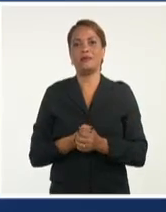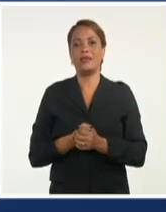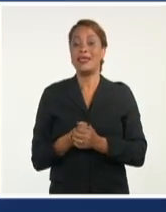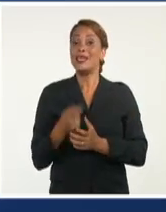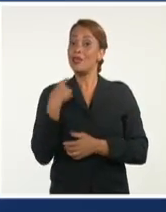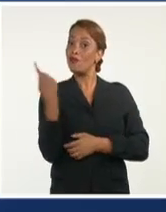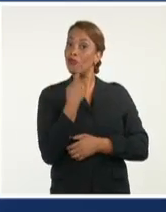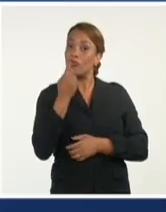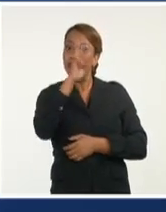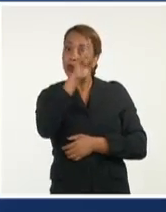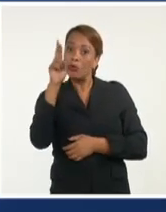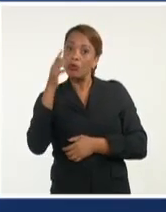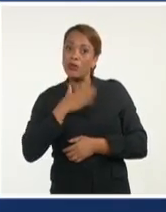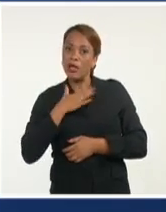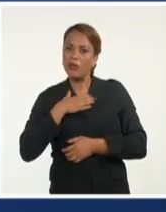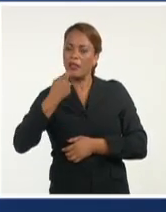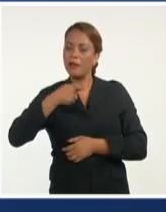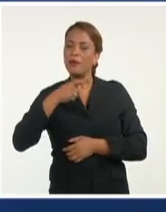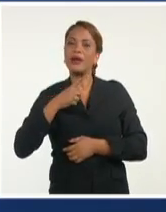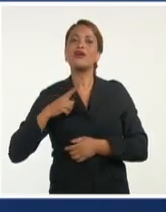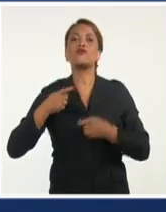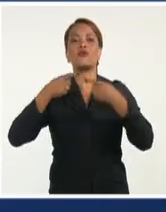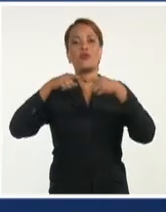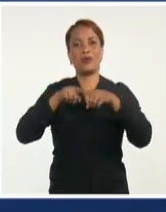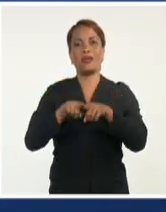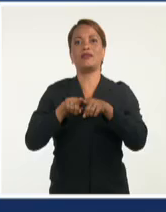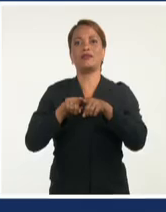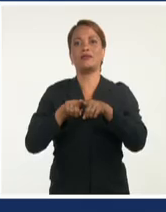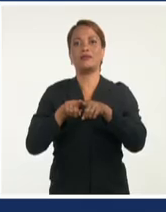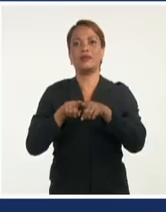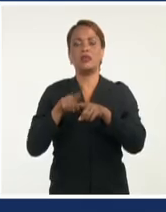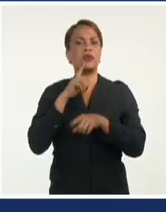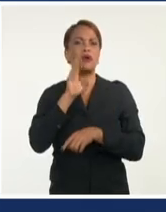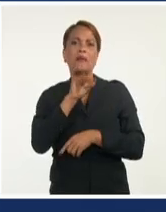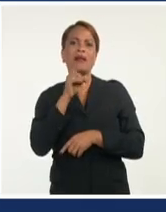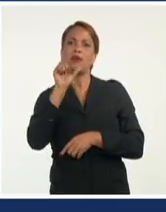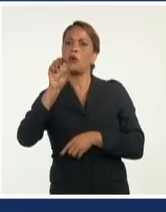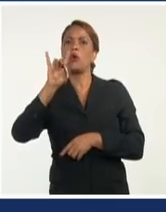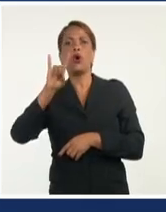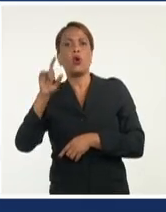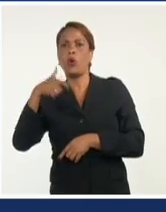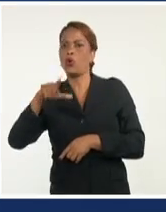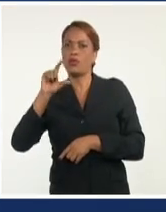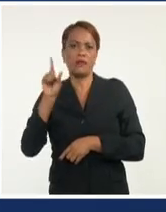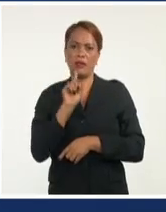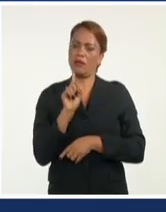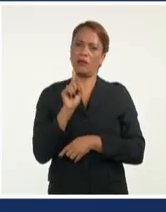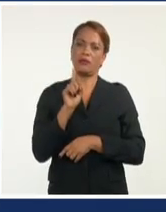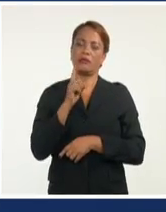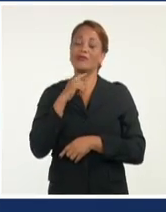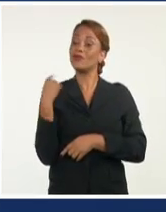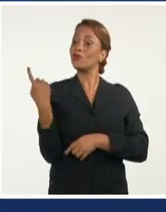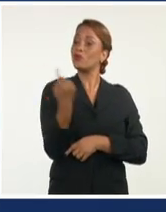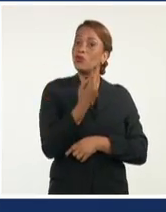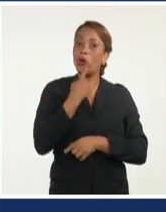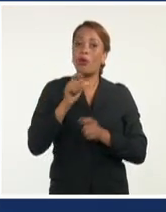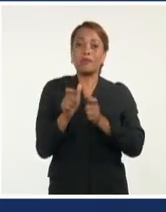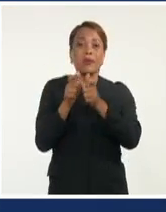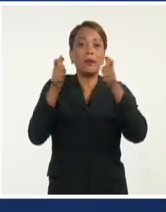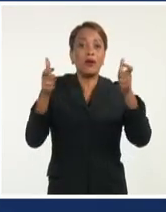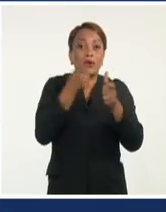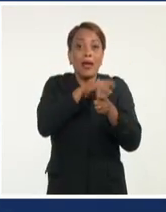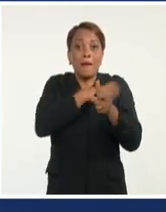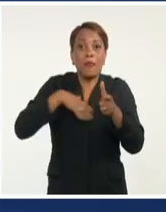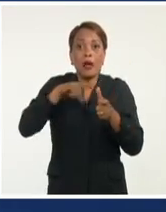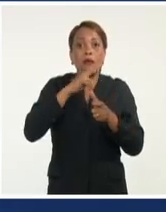cuando digo revolucionarios no estoy pensando ni siquiera en la militancia del partido. Estoy pensando en la mayoría aplastante de los cubanos revolucionarios que